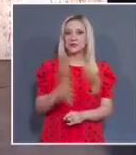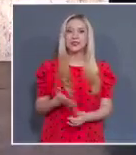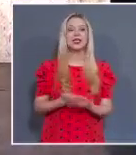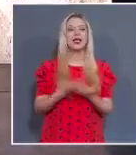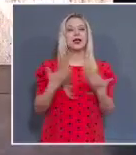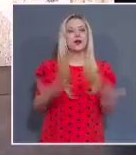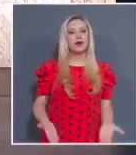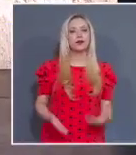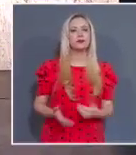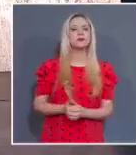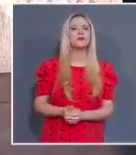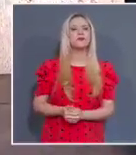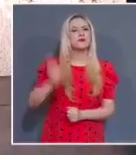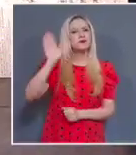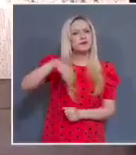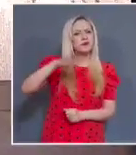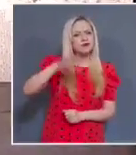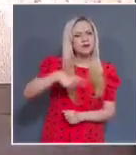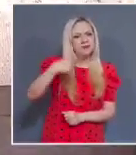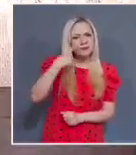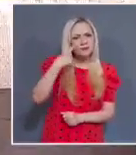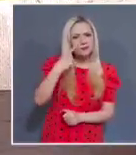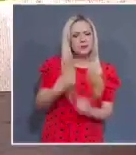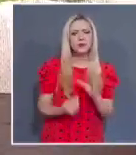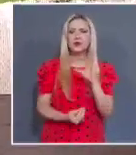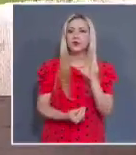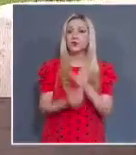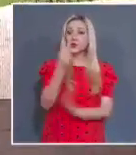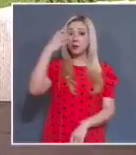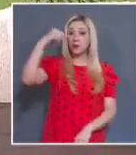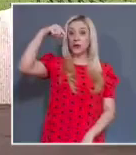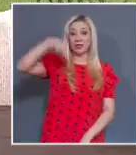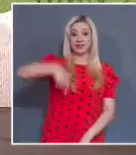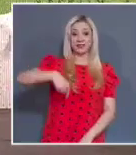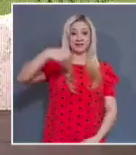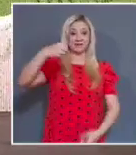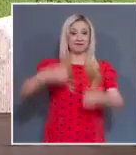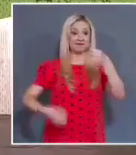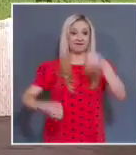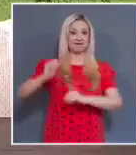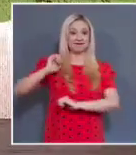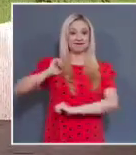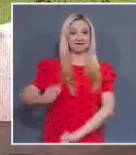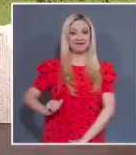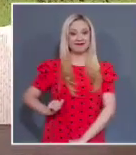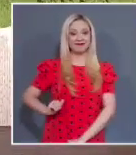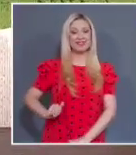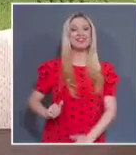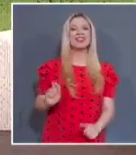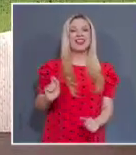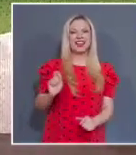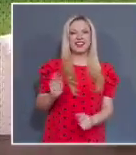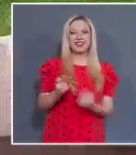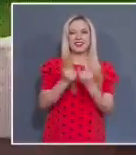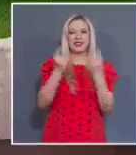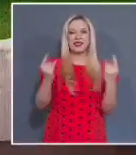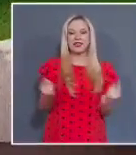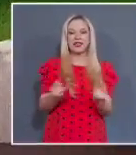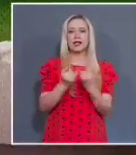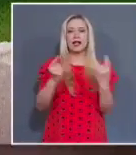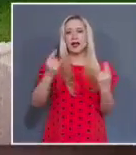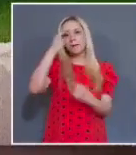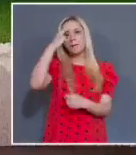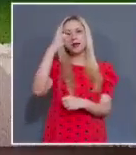Conozca la nueva serie del canal del Poder Judicial de la Federación, Camino a la Reparación, enfocada en la reparación